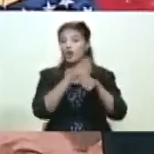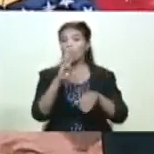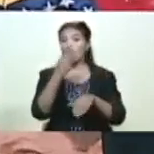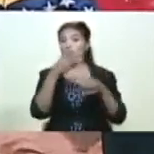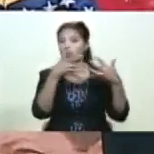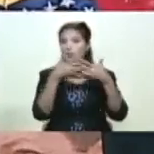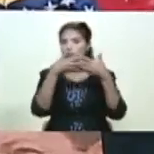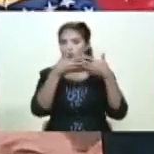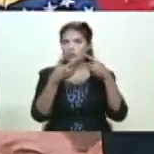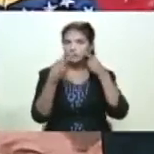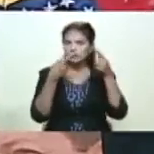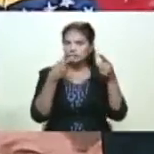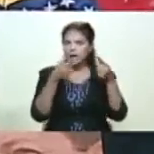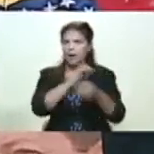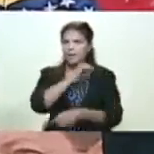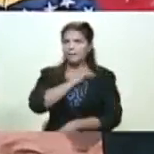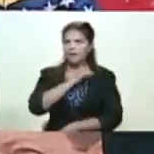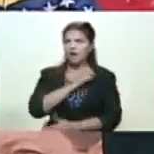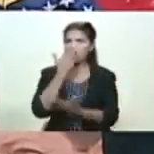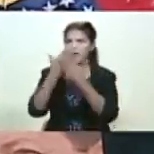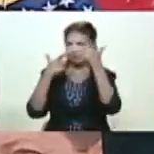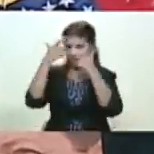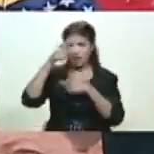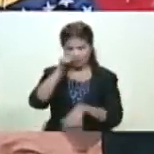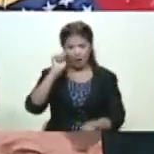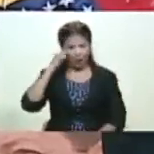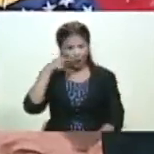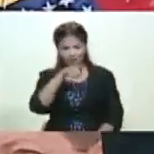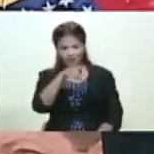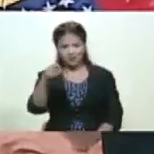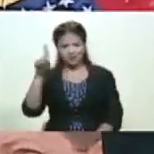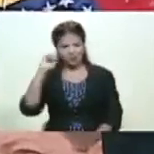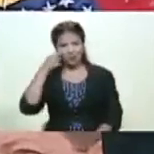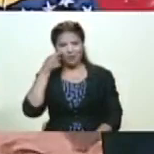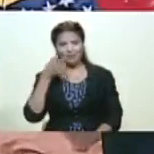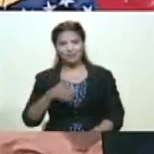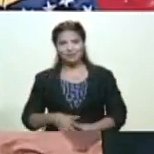y los vimos temblar frente a Chávez, ¿se acuerdan?